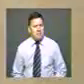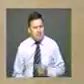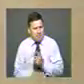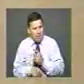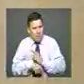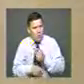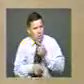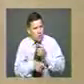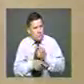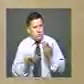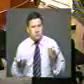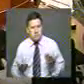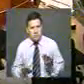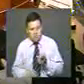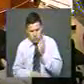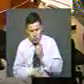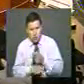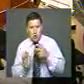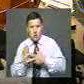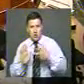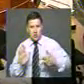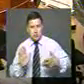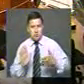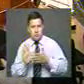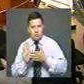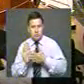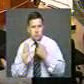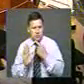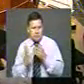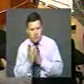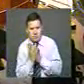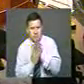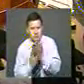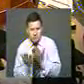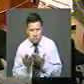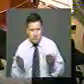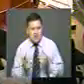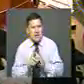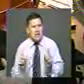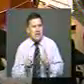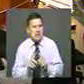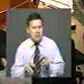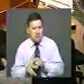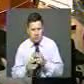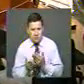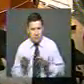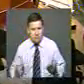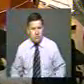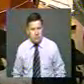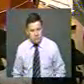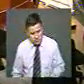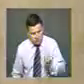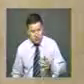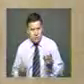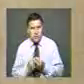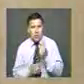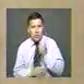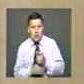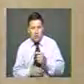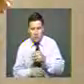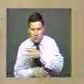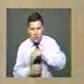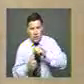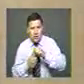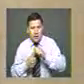efectivamente el juez constitucional, a través de figuras de distinta naturaleza, pero también el juez